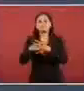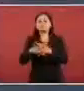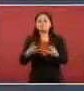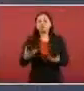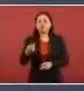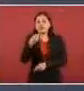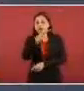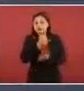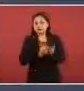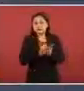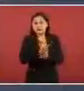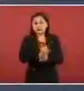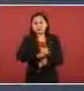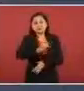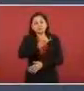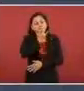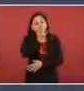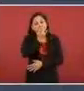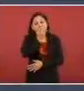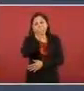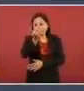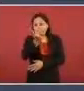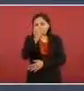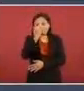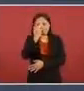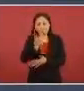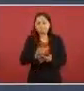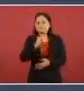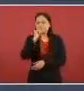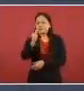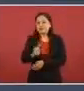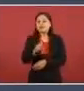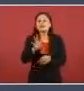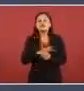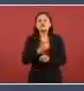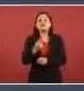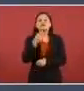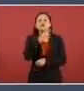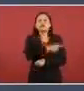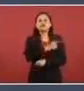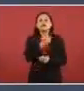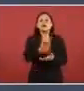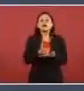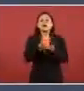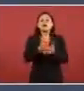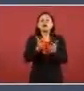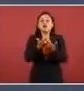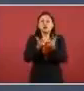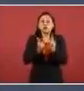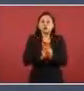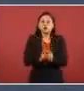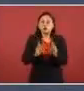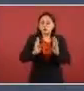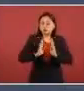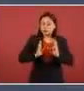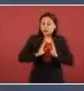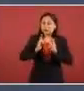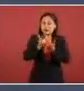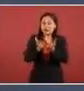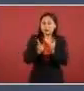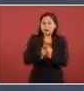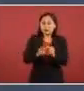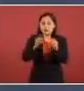decisión condujo a soldados y marinos a una lucha frontal contra la